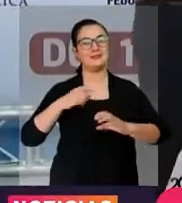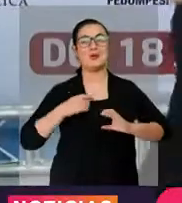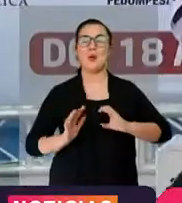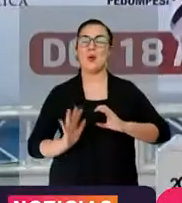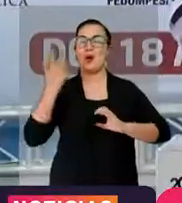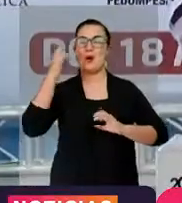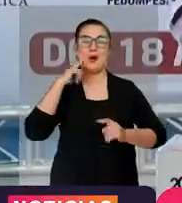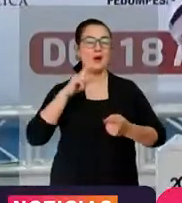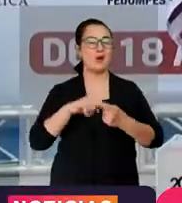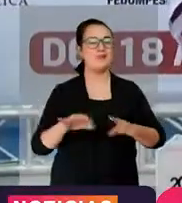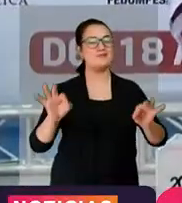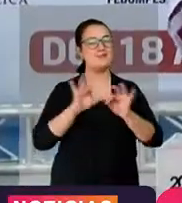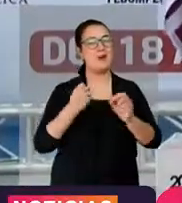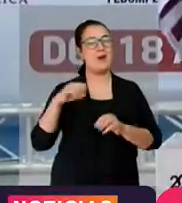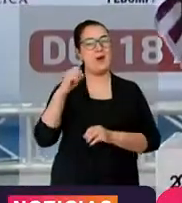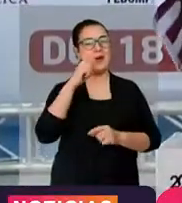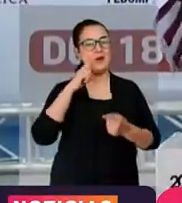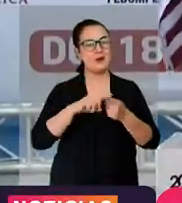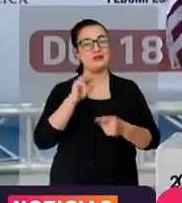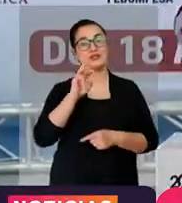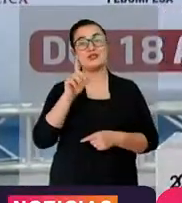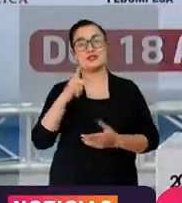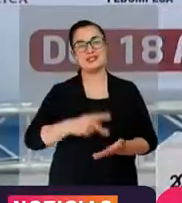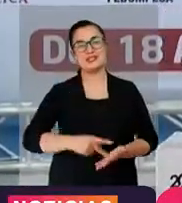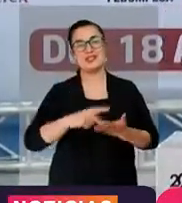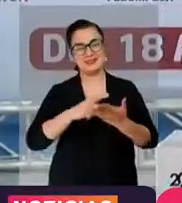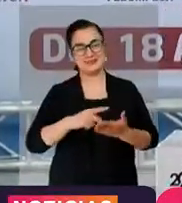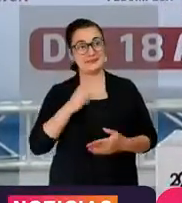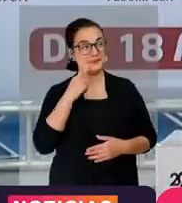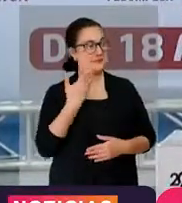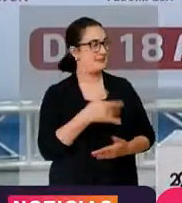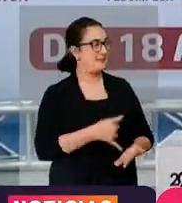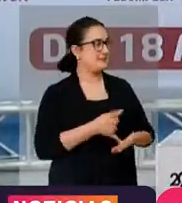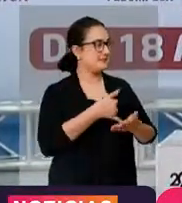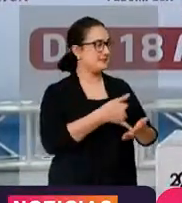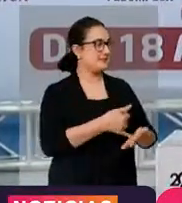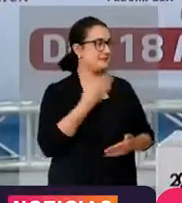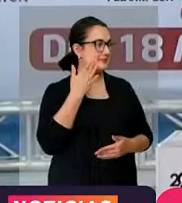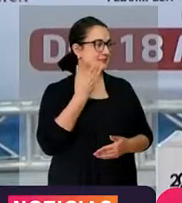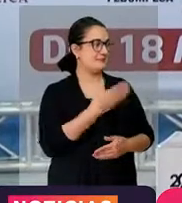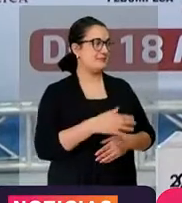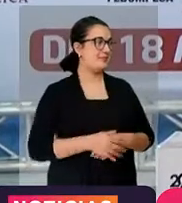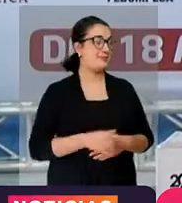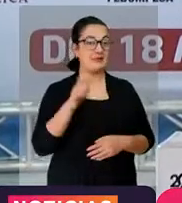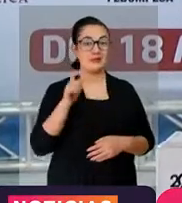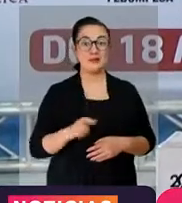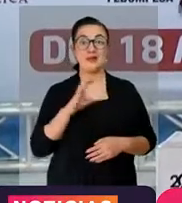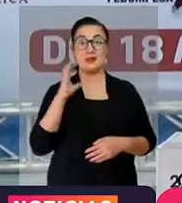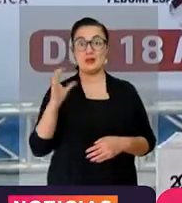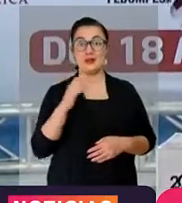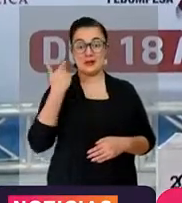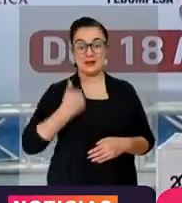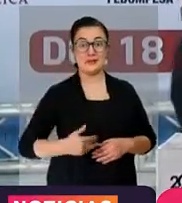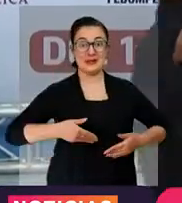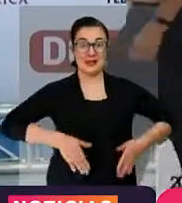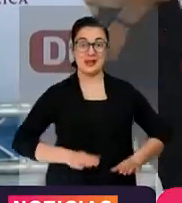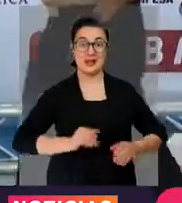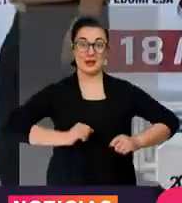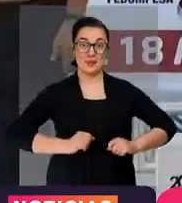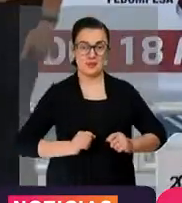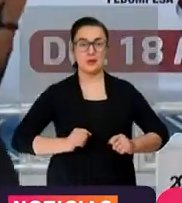de los 81 kilogramos. Aquí vemos la premiación y hay que decir que la representante del Registro de Bogotá hizo un total